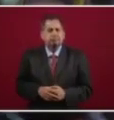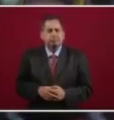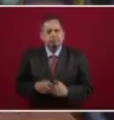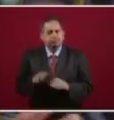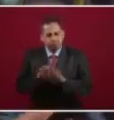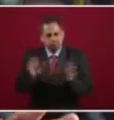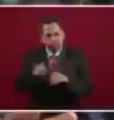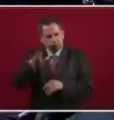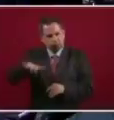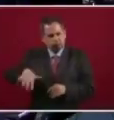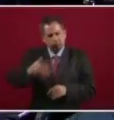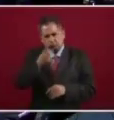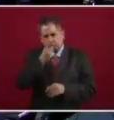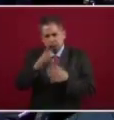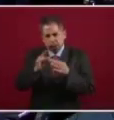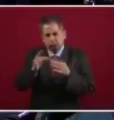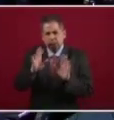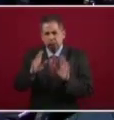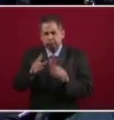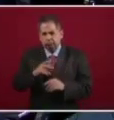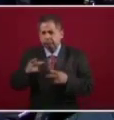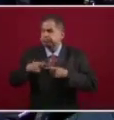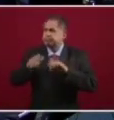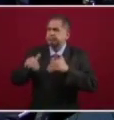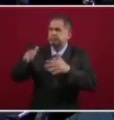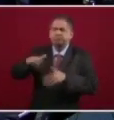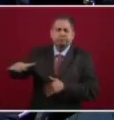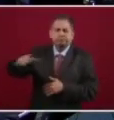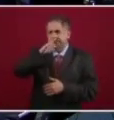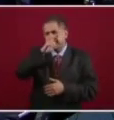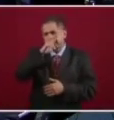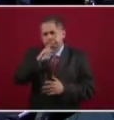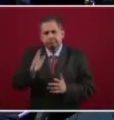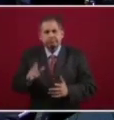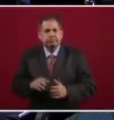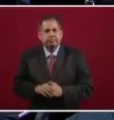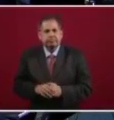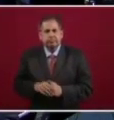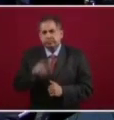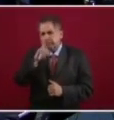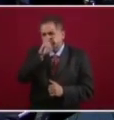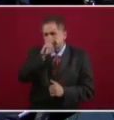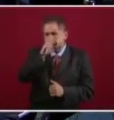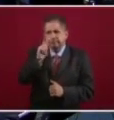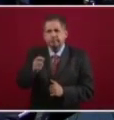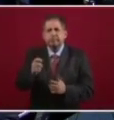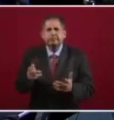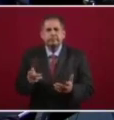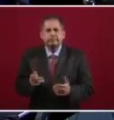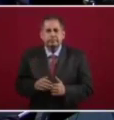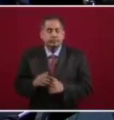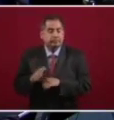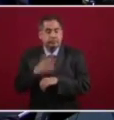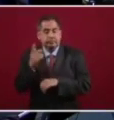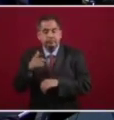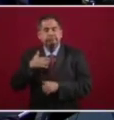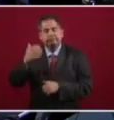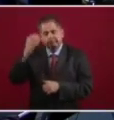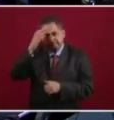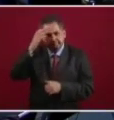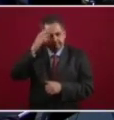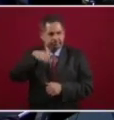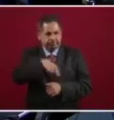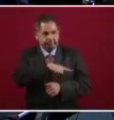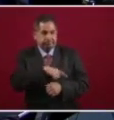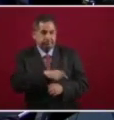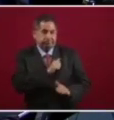ya usted lo dijo, presidente, pero el pueblo está preocupado. Preocupado porque conoce los